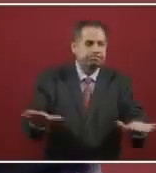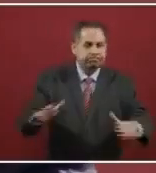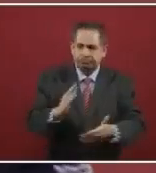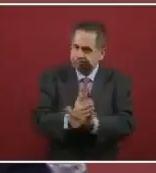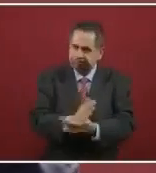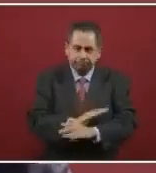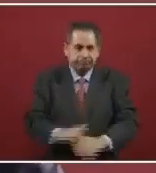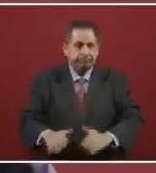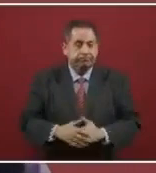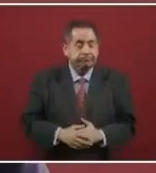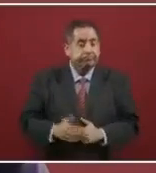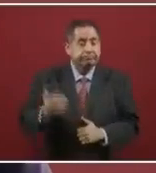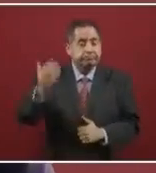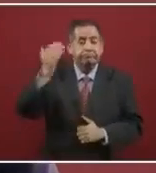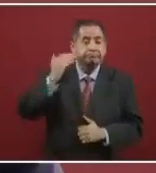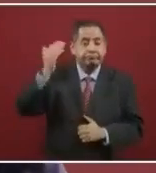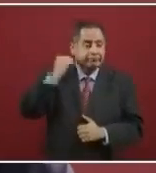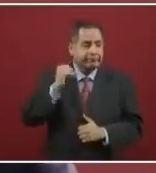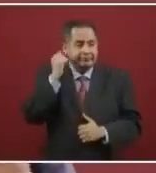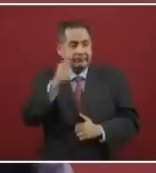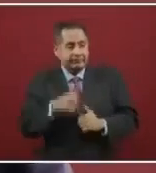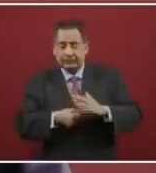Había alguna presión